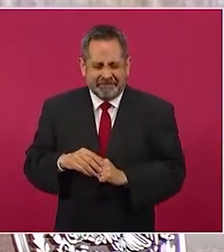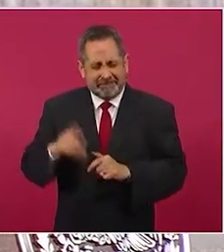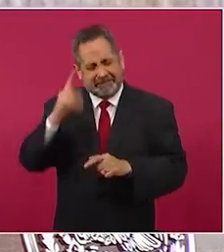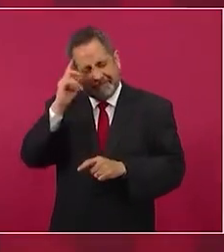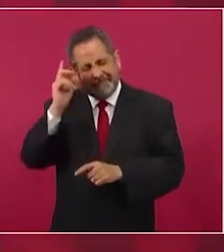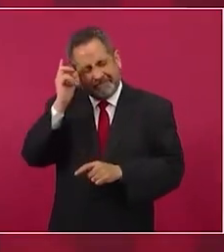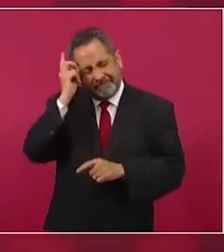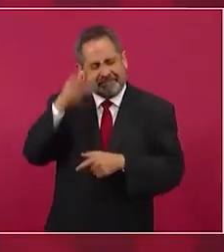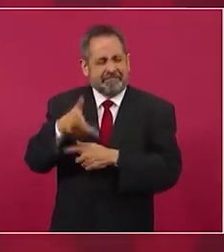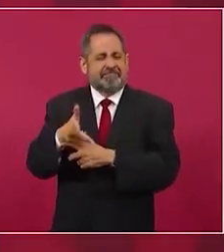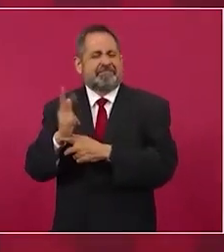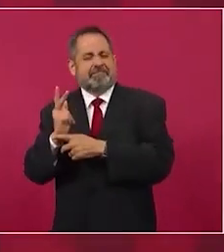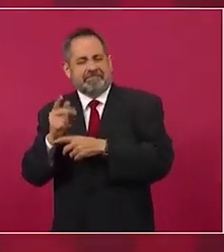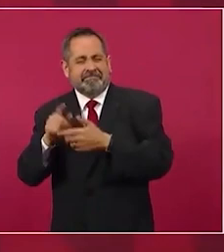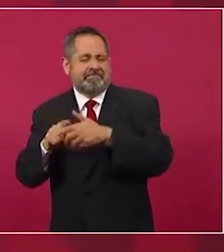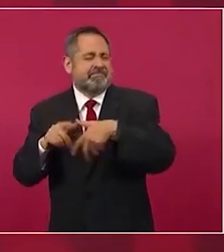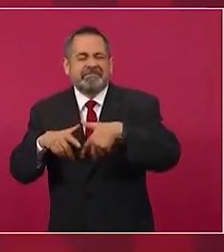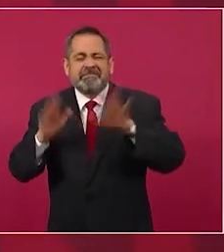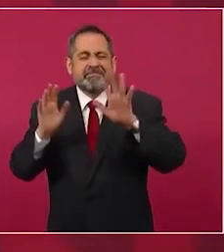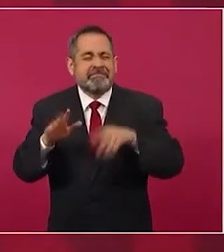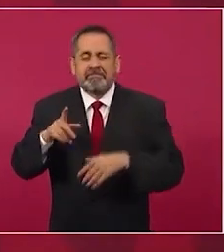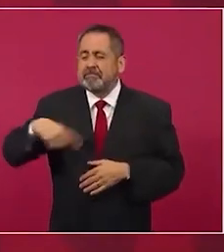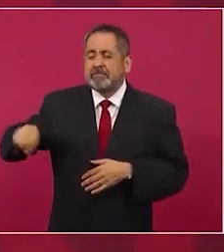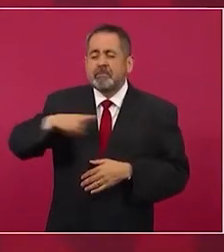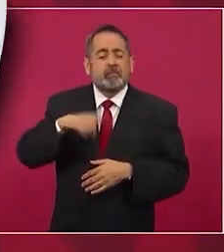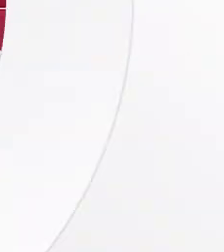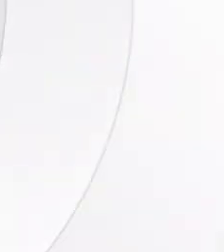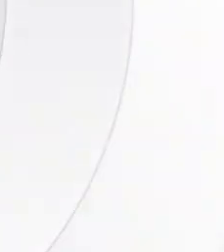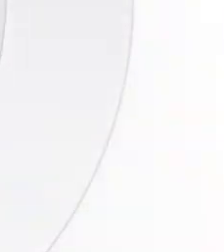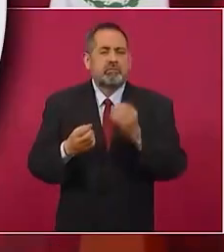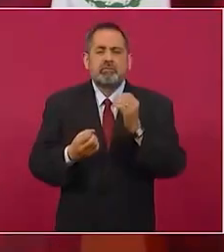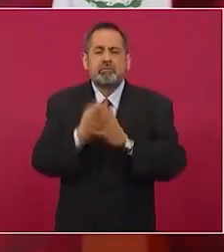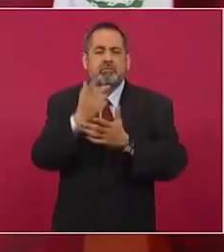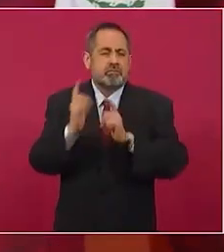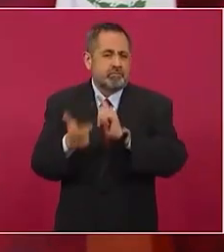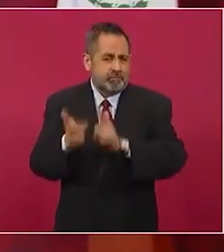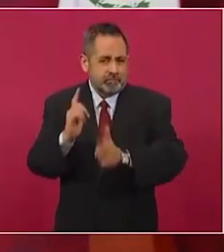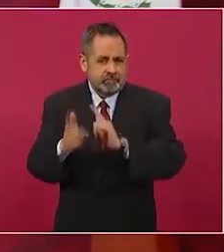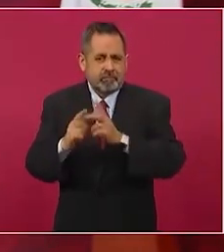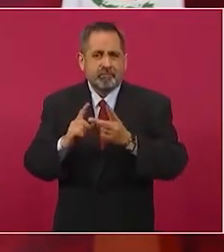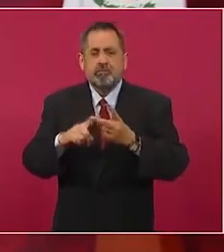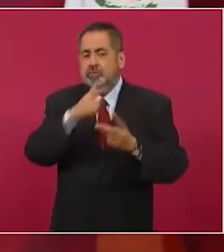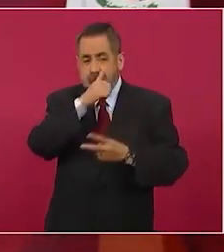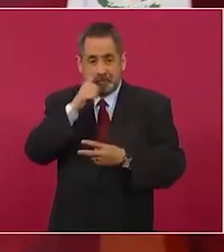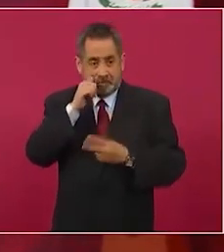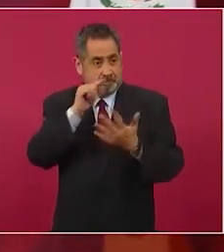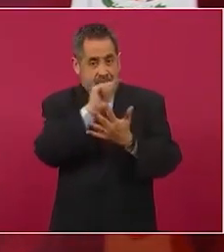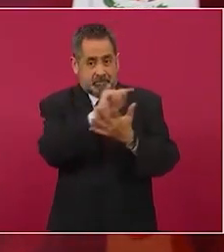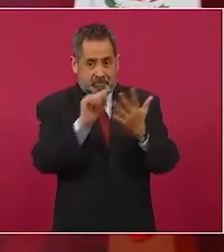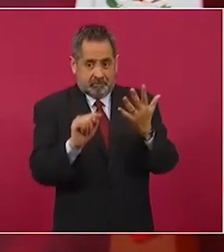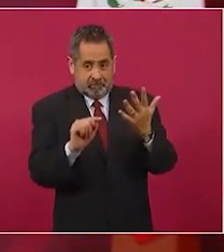repara. Pero ya no quieren eso, ya no. Todo.